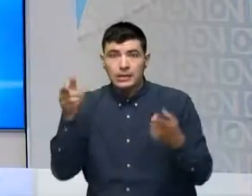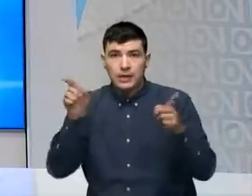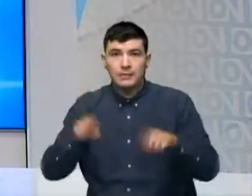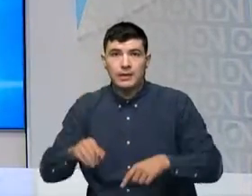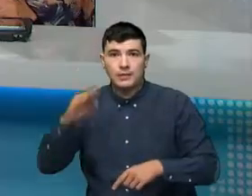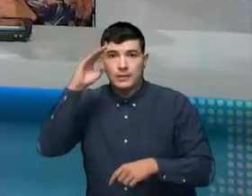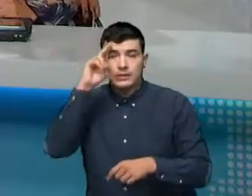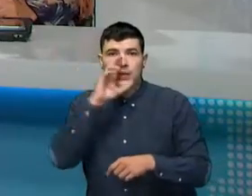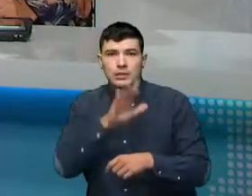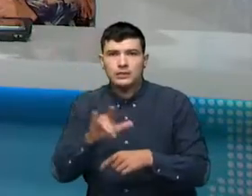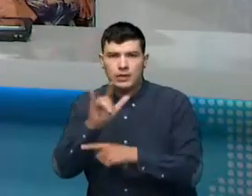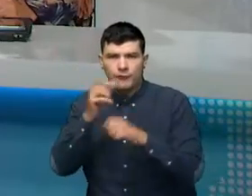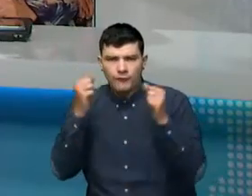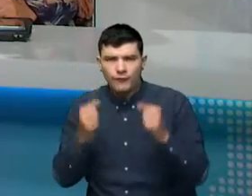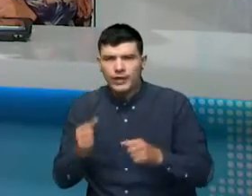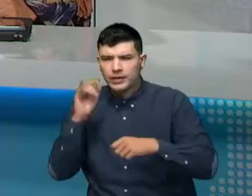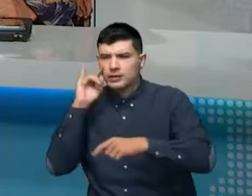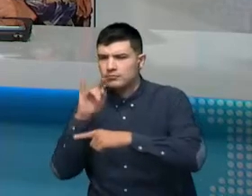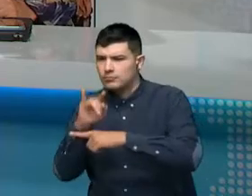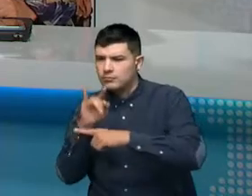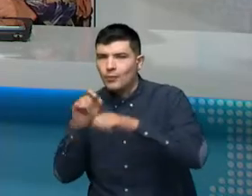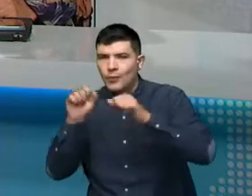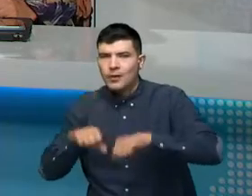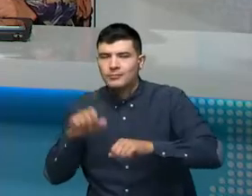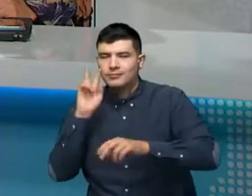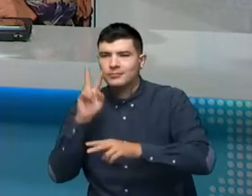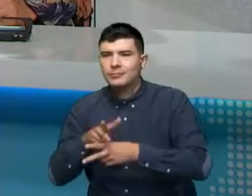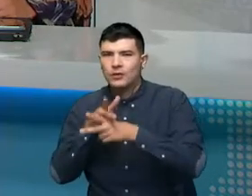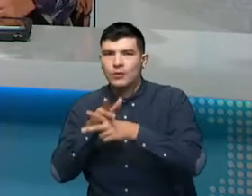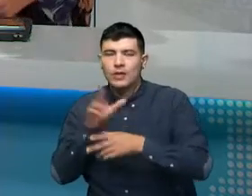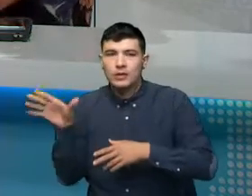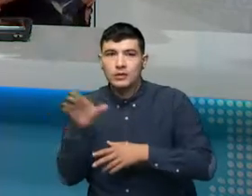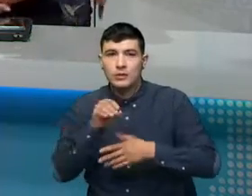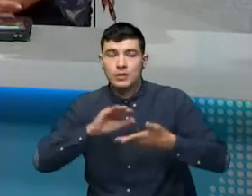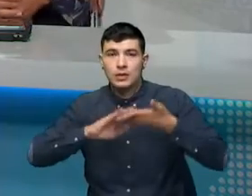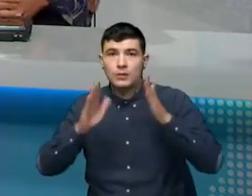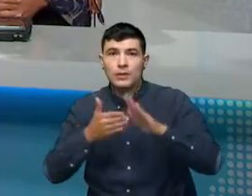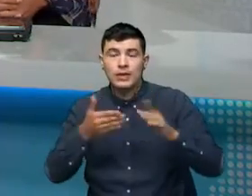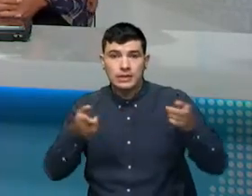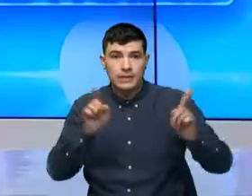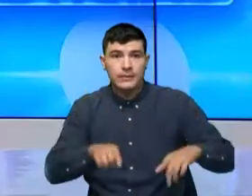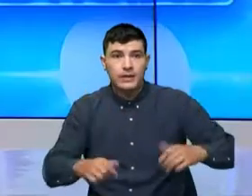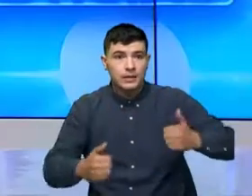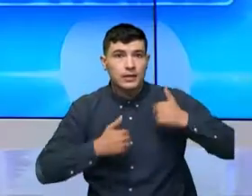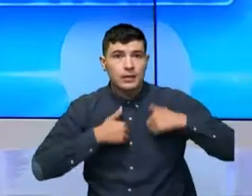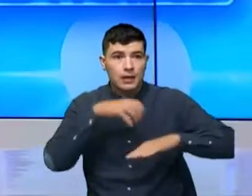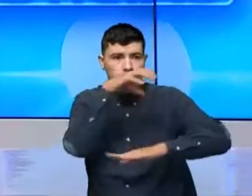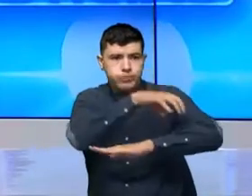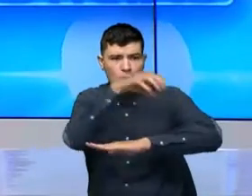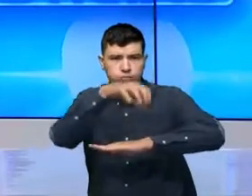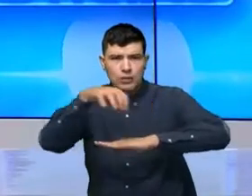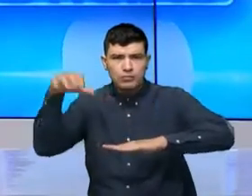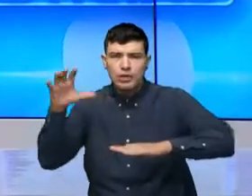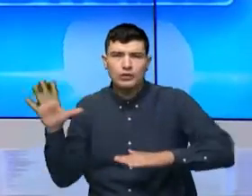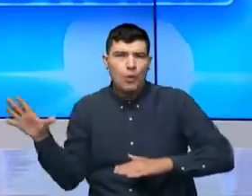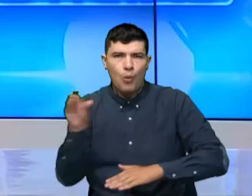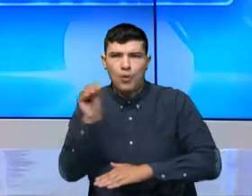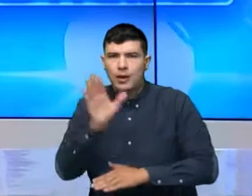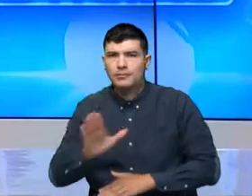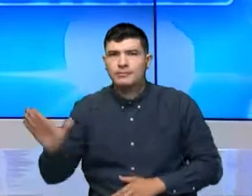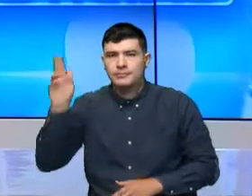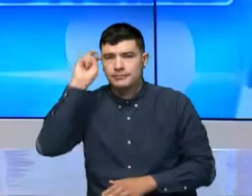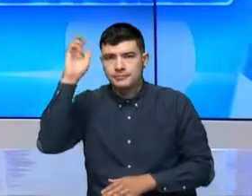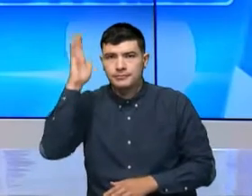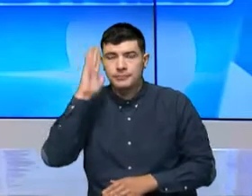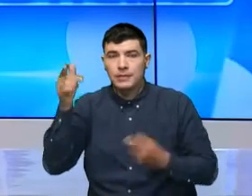despliegue para poder brindar seguridad. Esto lo hace también el Ejército, Karen, porque va a disponer de tropas a lo ancho y largo de corredores viales, en